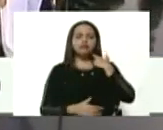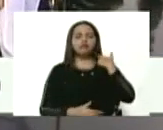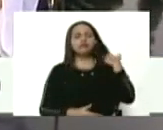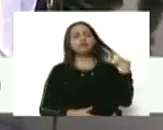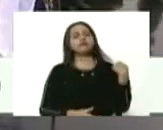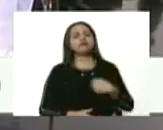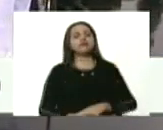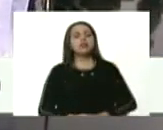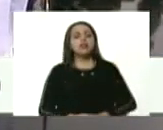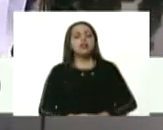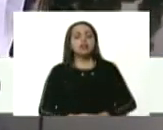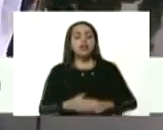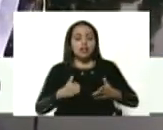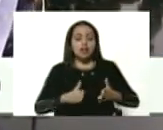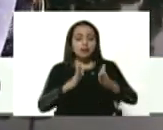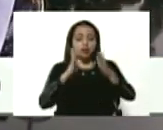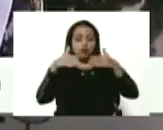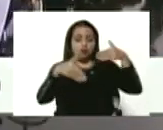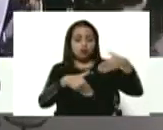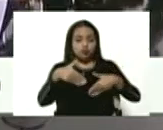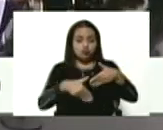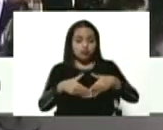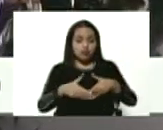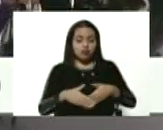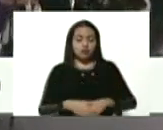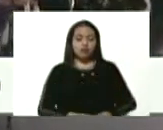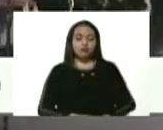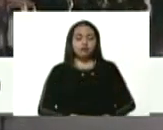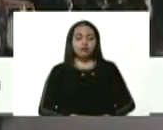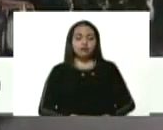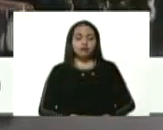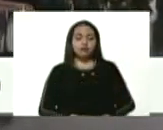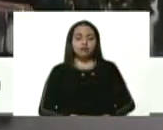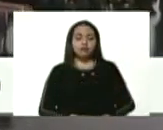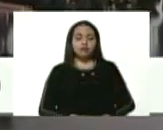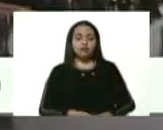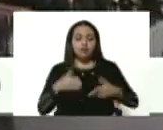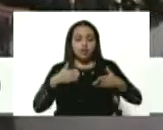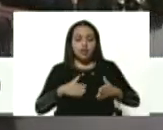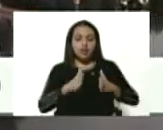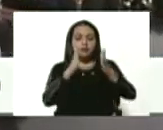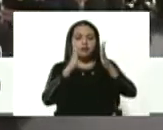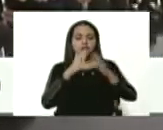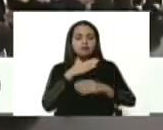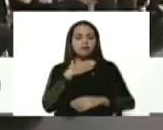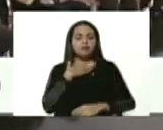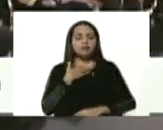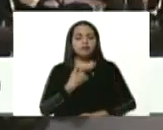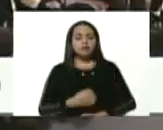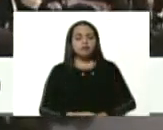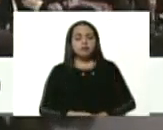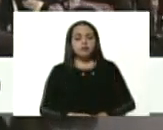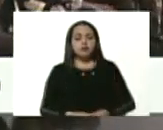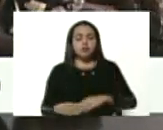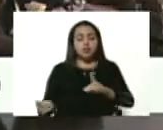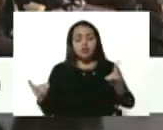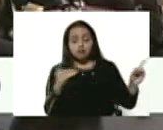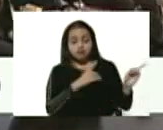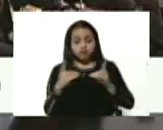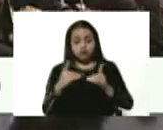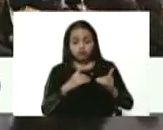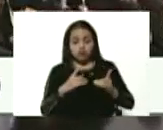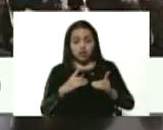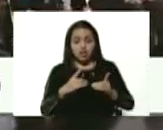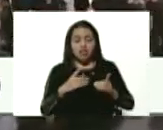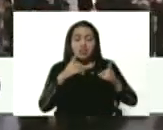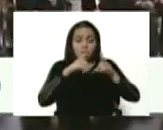camino electoral, el camino de los votos, el camino del debate democrático, plural.